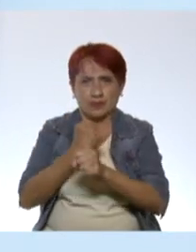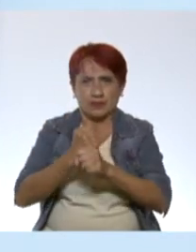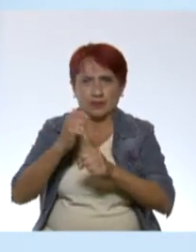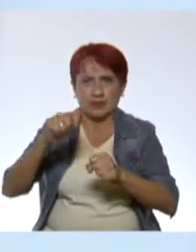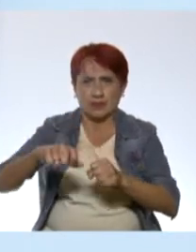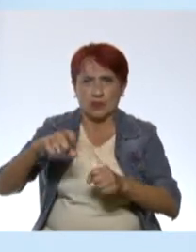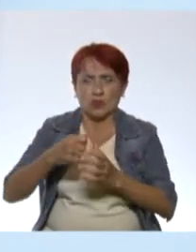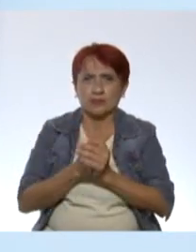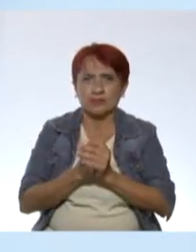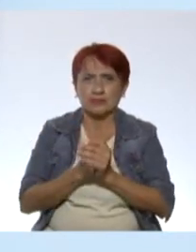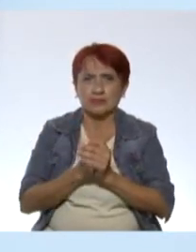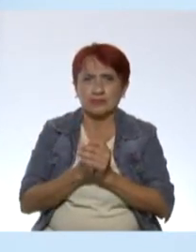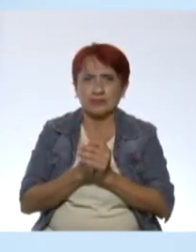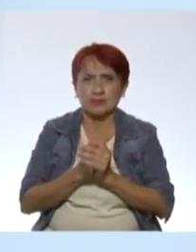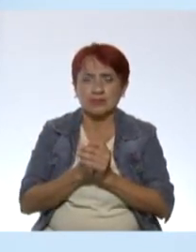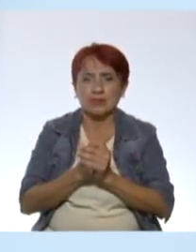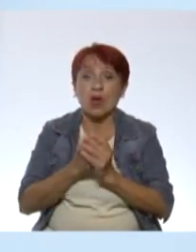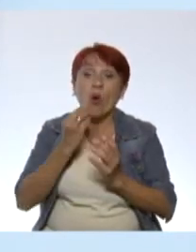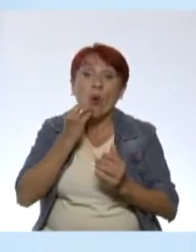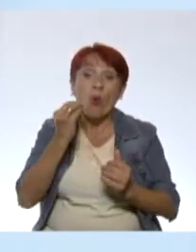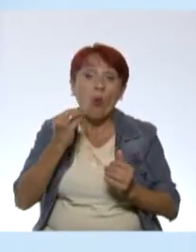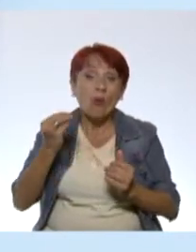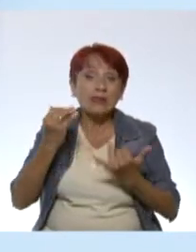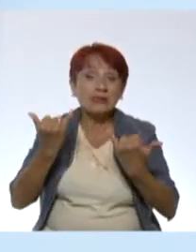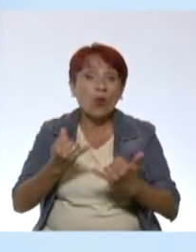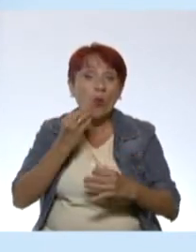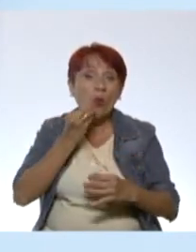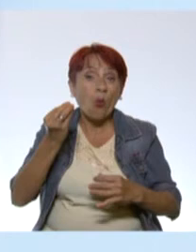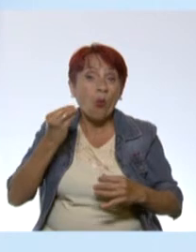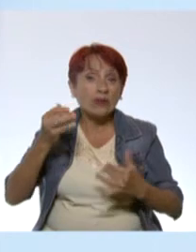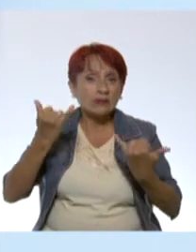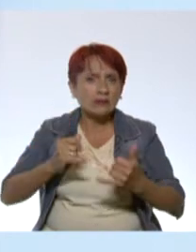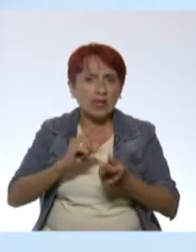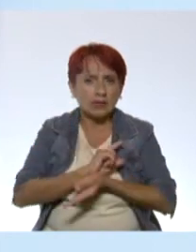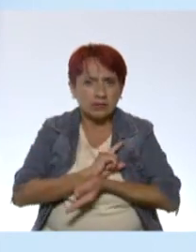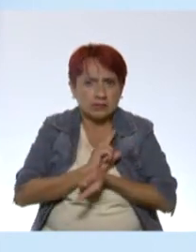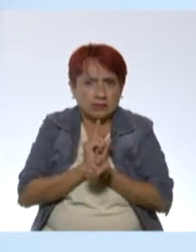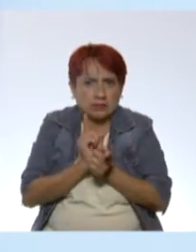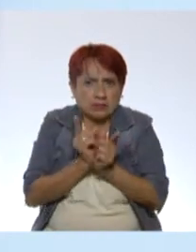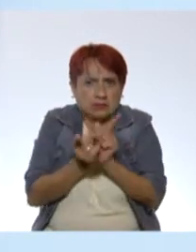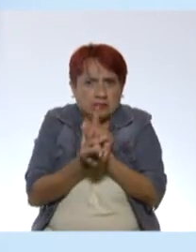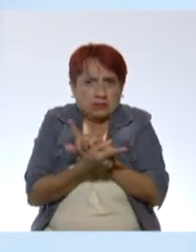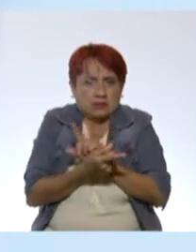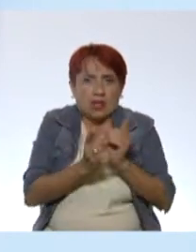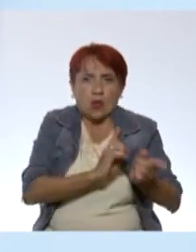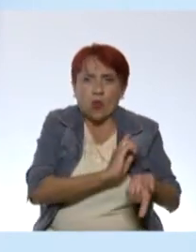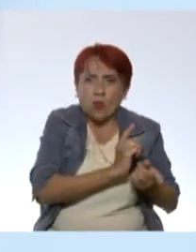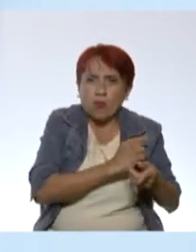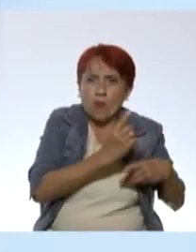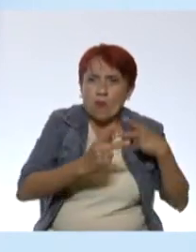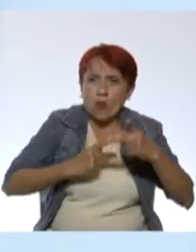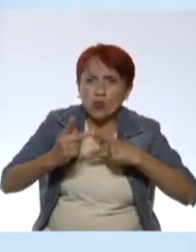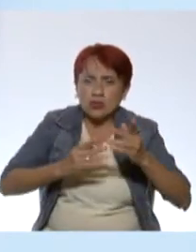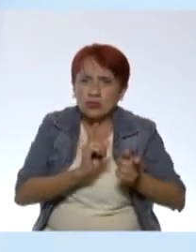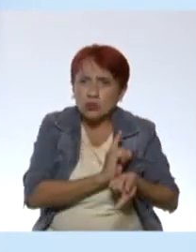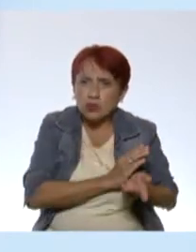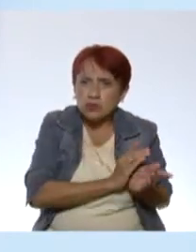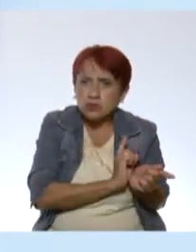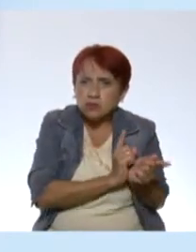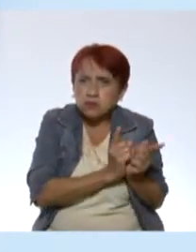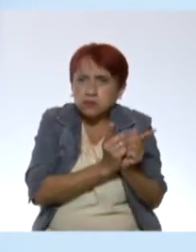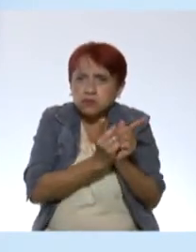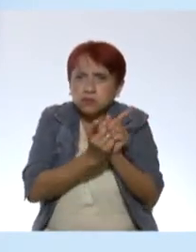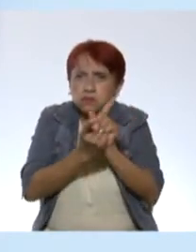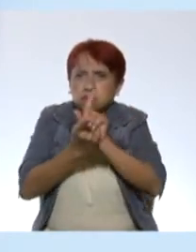día de hoy, la adolescencia, la pubertad implica ese paso de la niñez hacia la adolescencia. Es un proceso que se